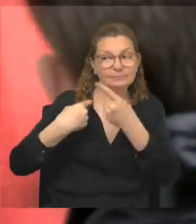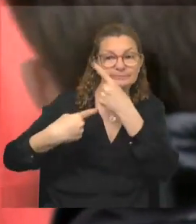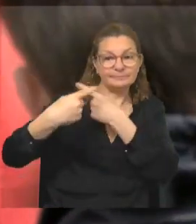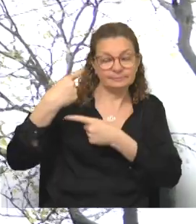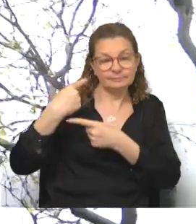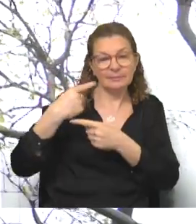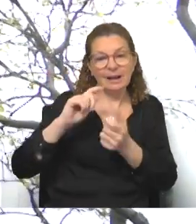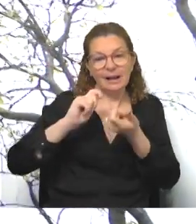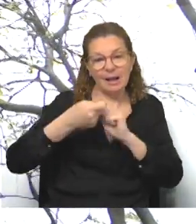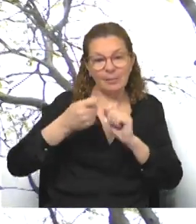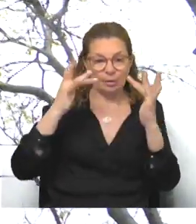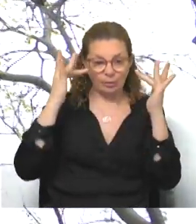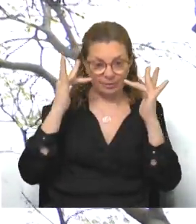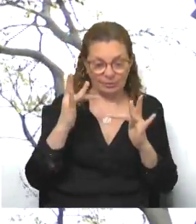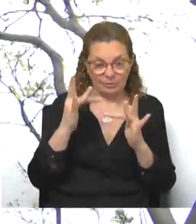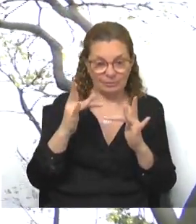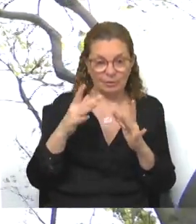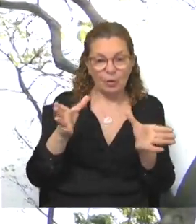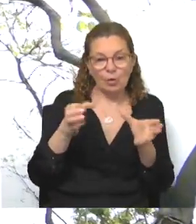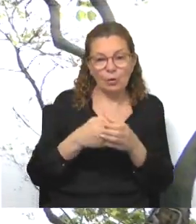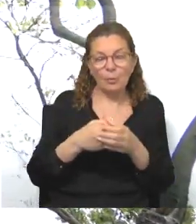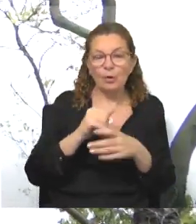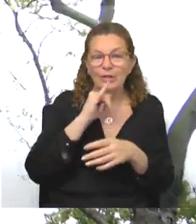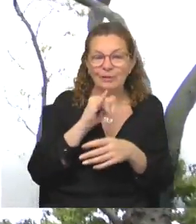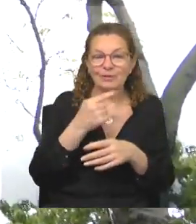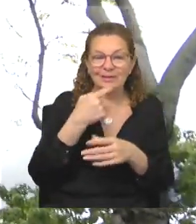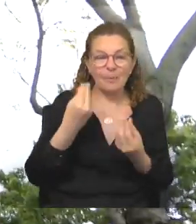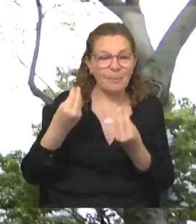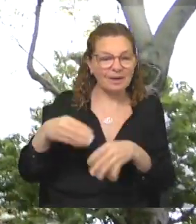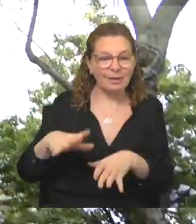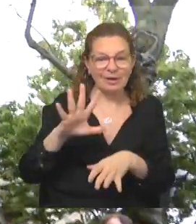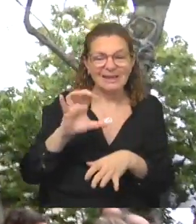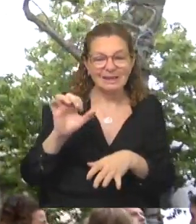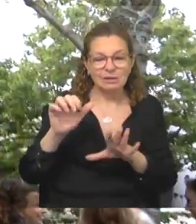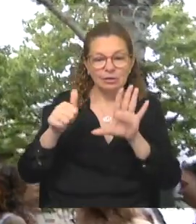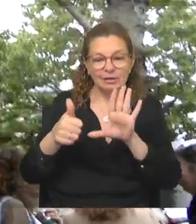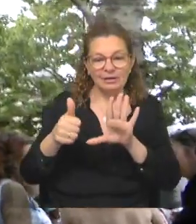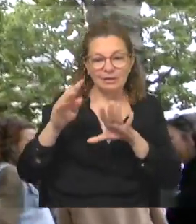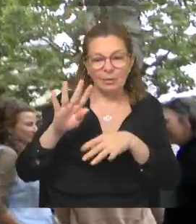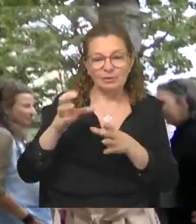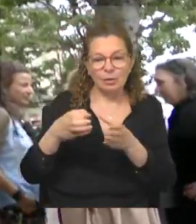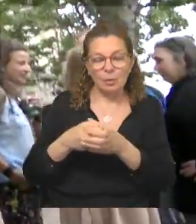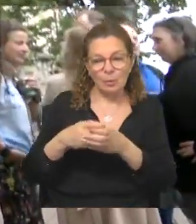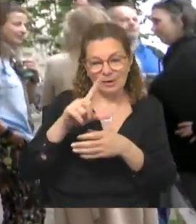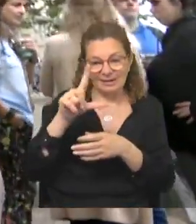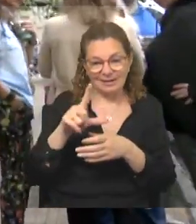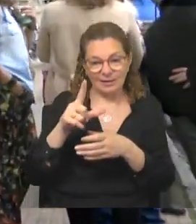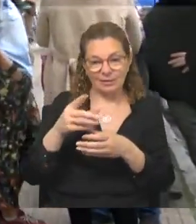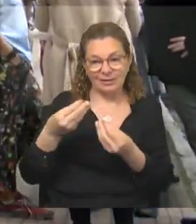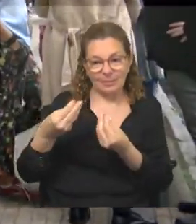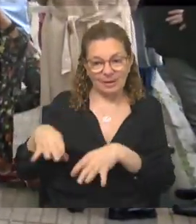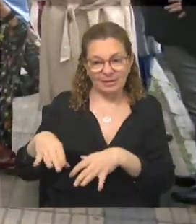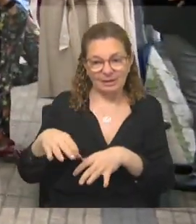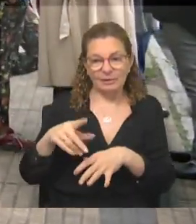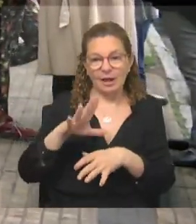de la reforma educativa los gremios denuncian que se perdieron 564 grupos de secundaria Lo que equivale a